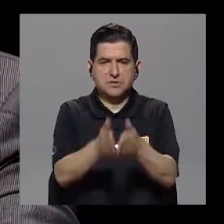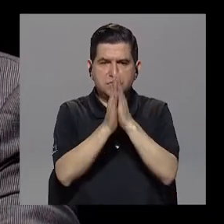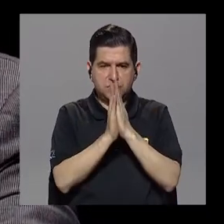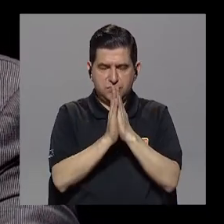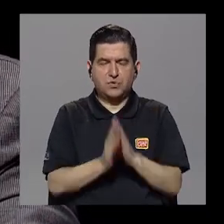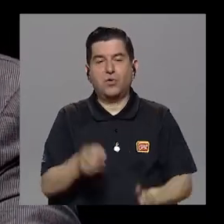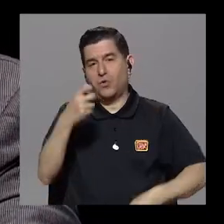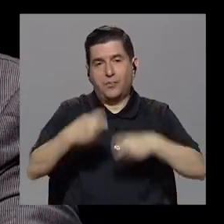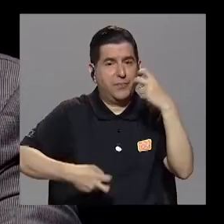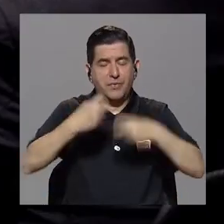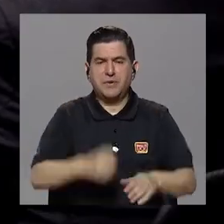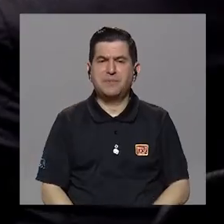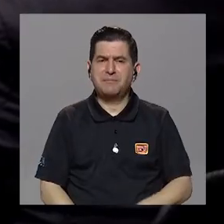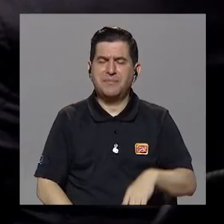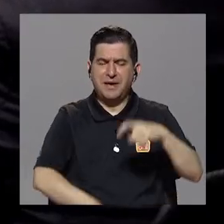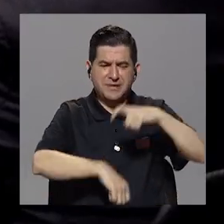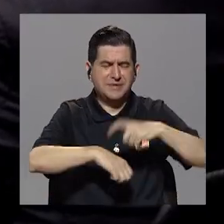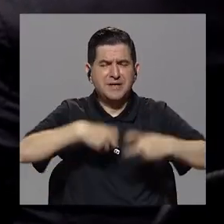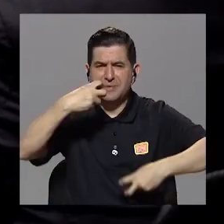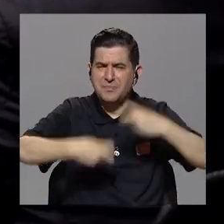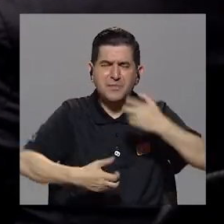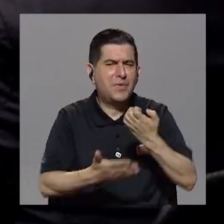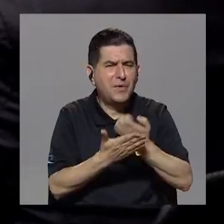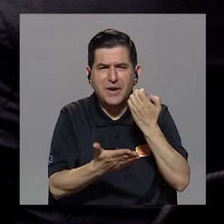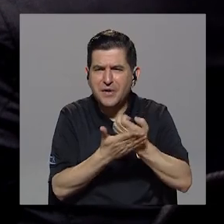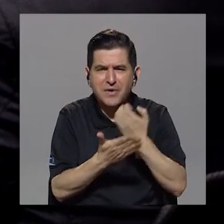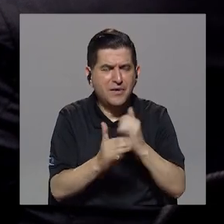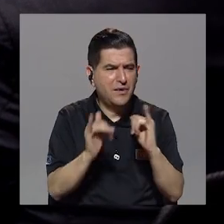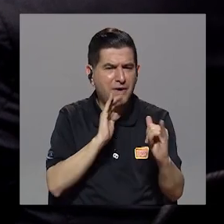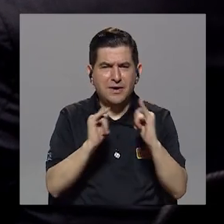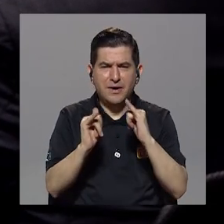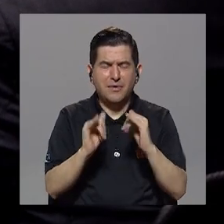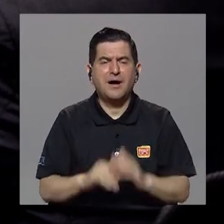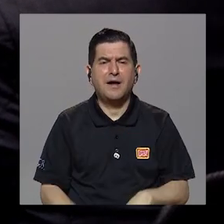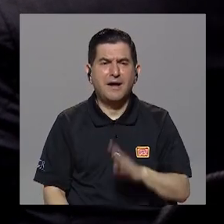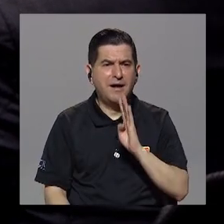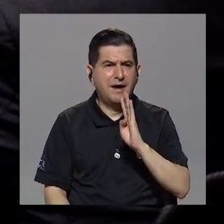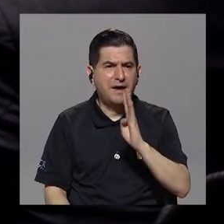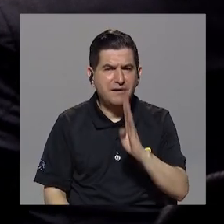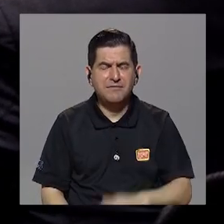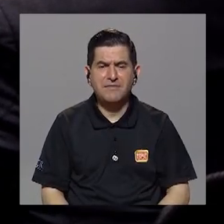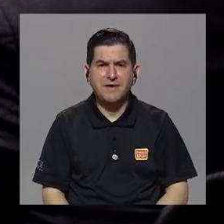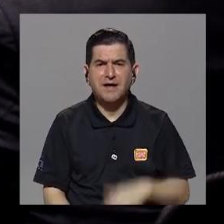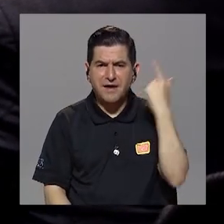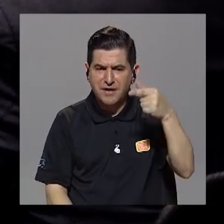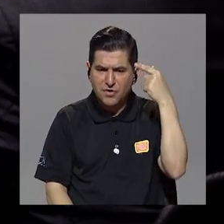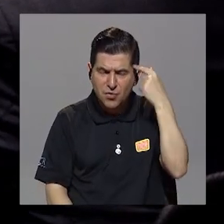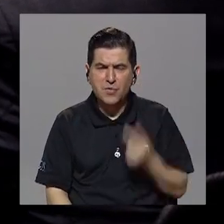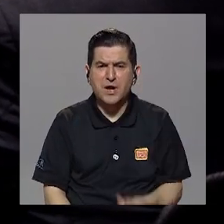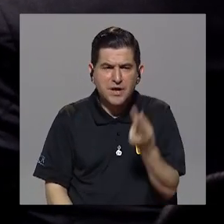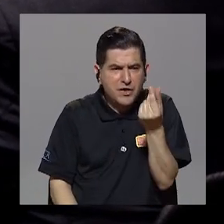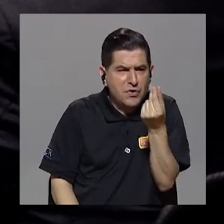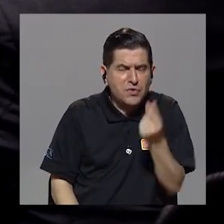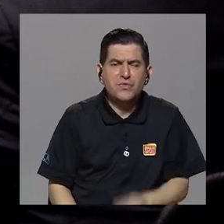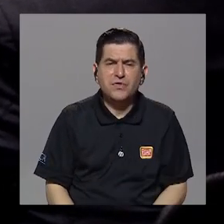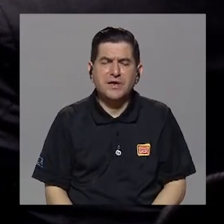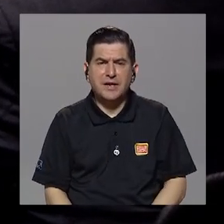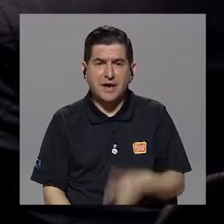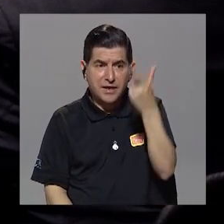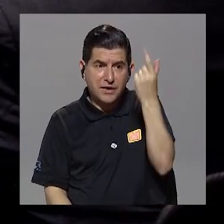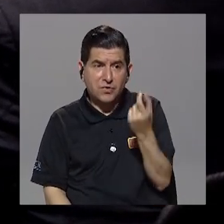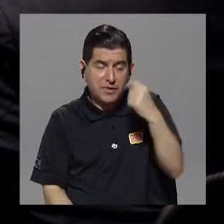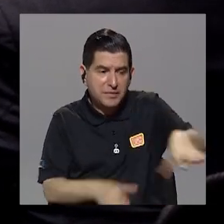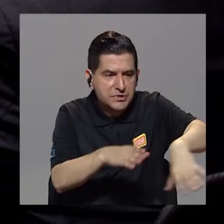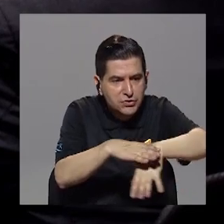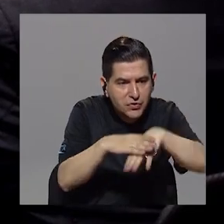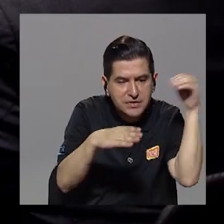estamos pidiendo tener problemas. Y en época de crisis económica se ha hablado también de cómo el Estado en momentos determinados ha tomado dinero de pensiones para poder